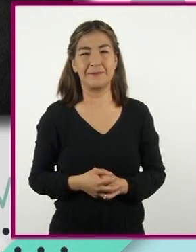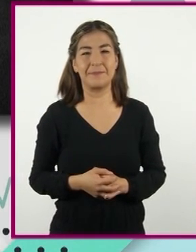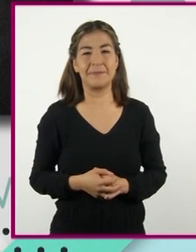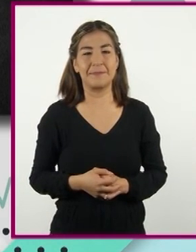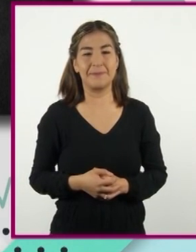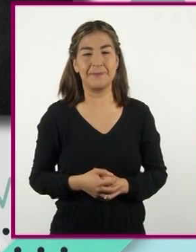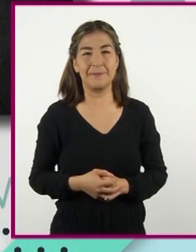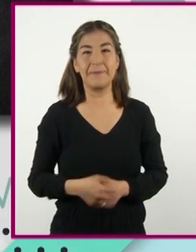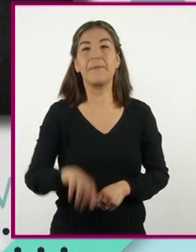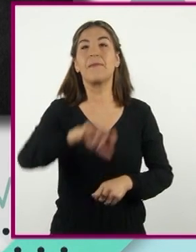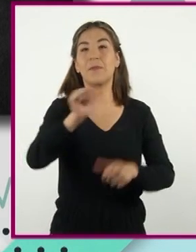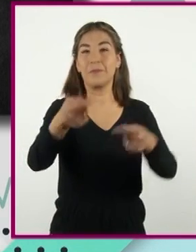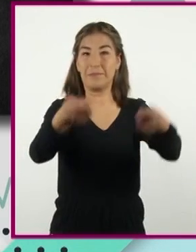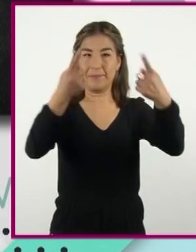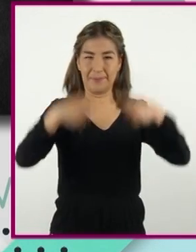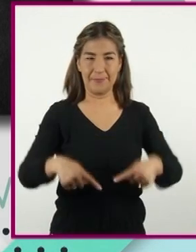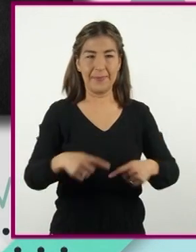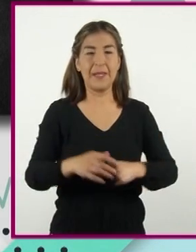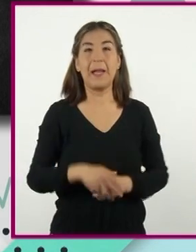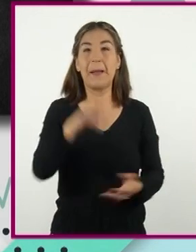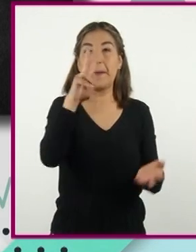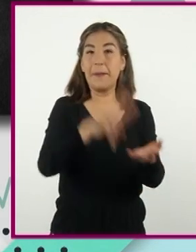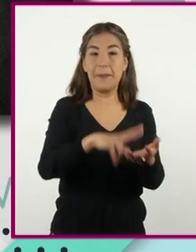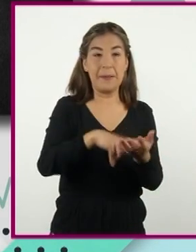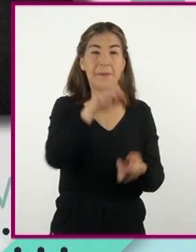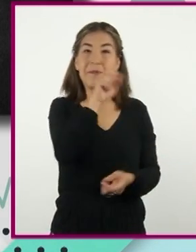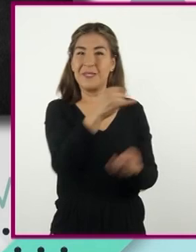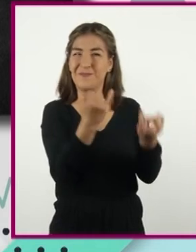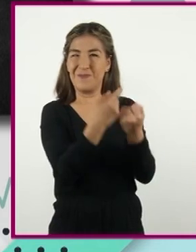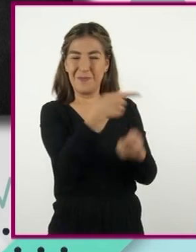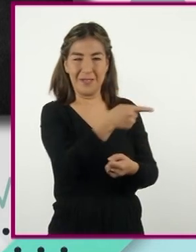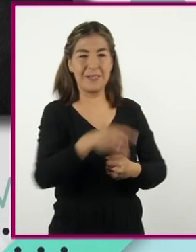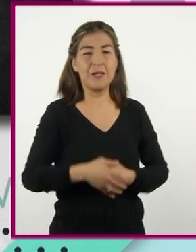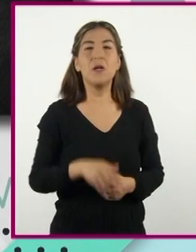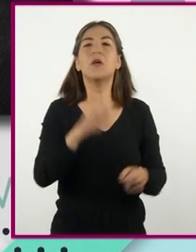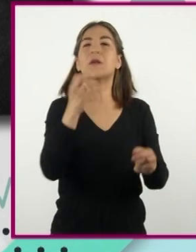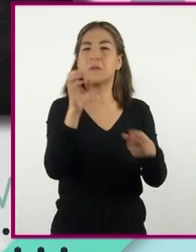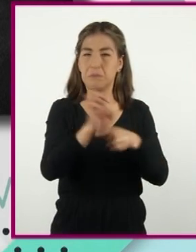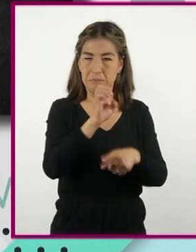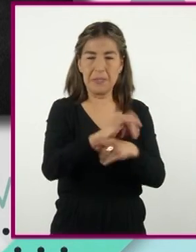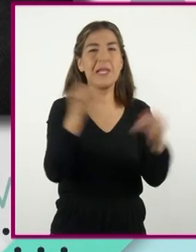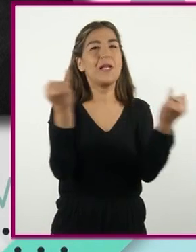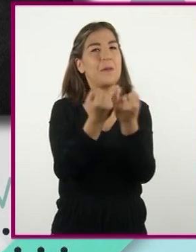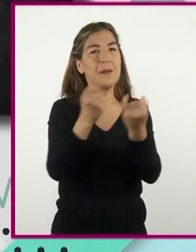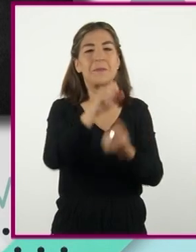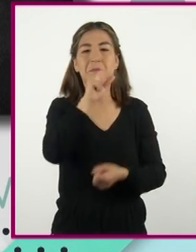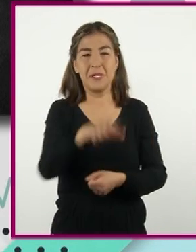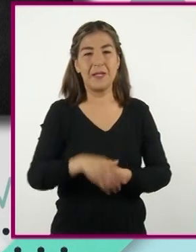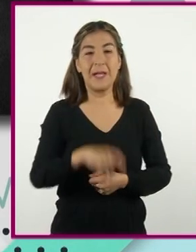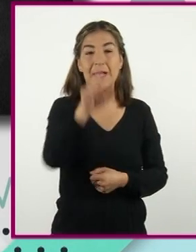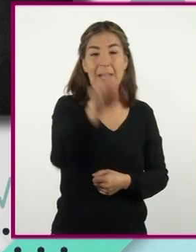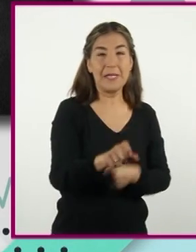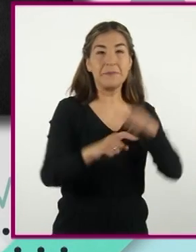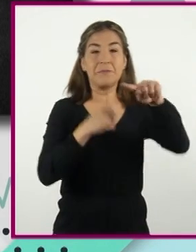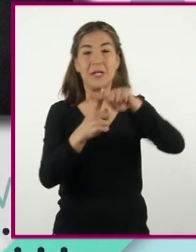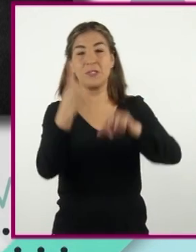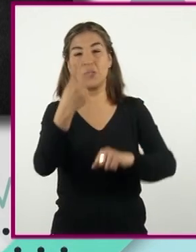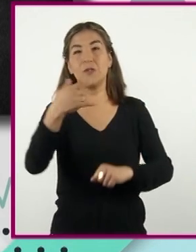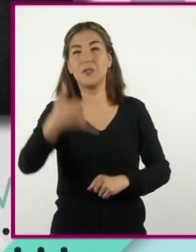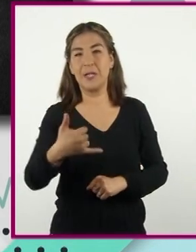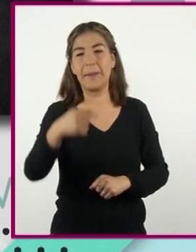Y como las otras expresiones eran equivalentes a esta, entonces también son iguales a x más 2y más